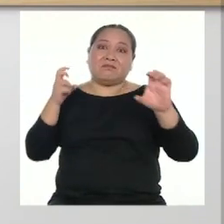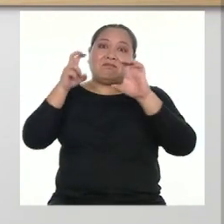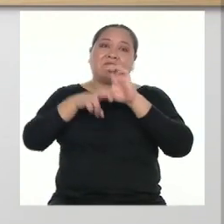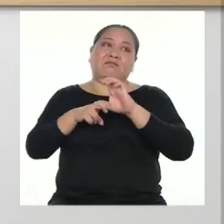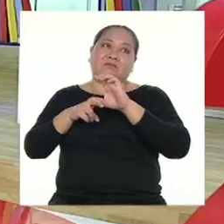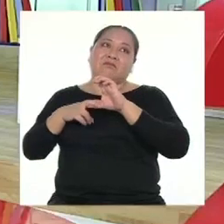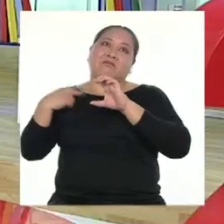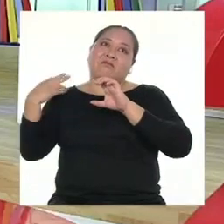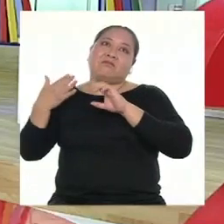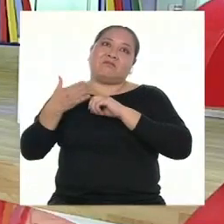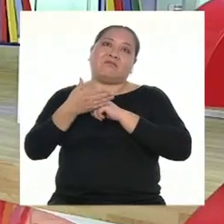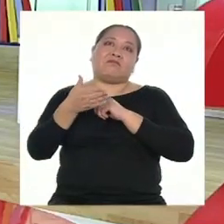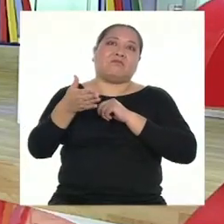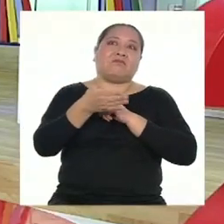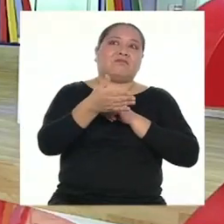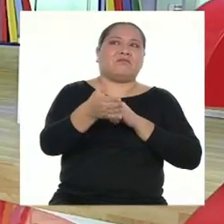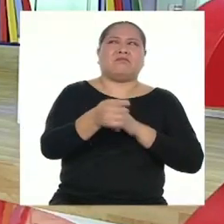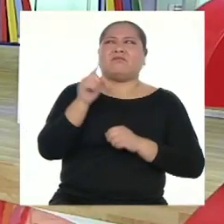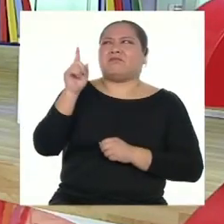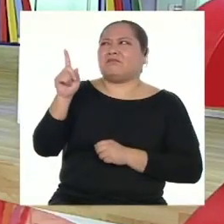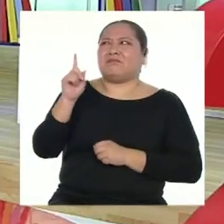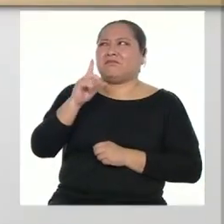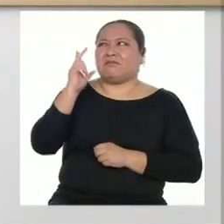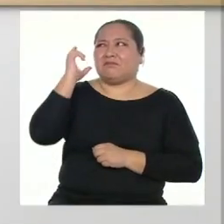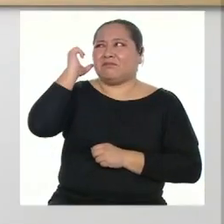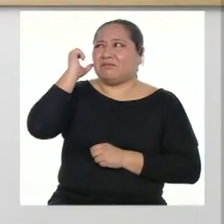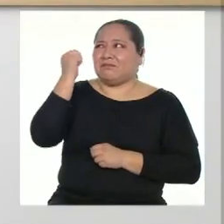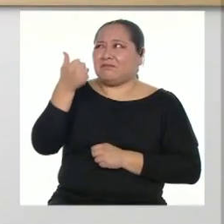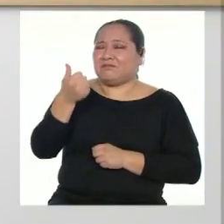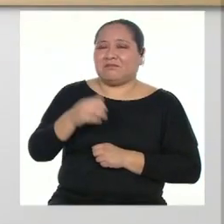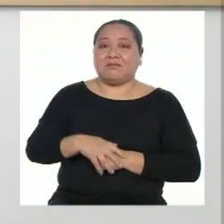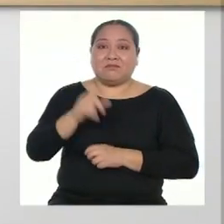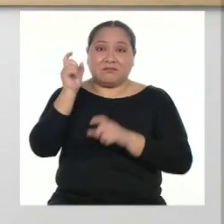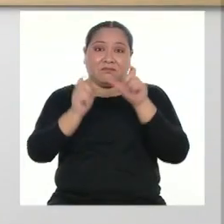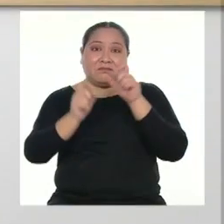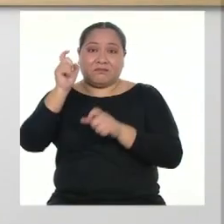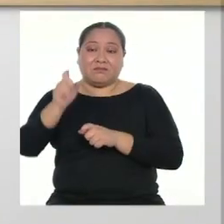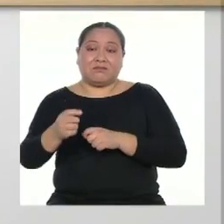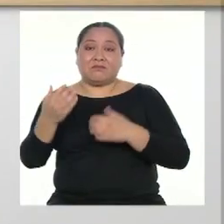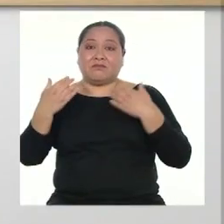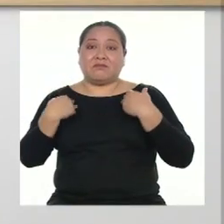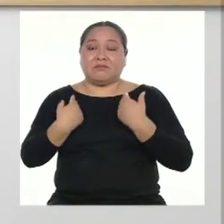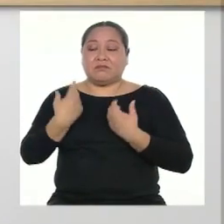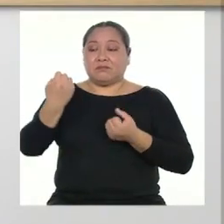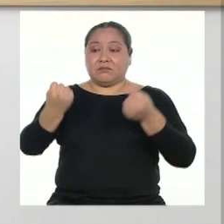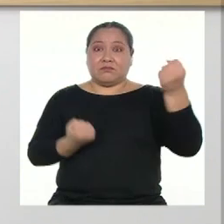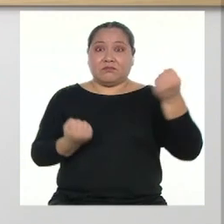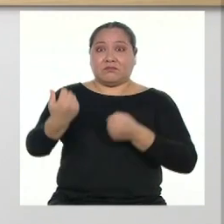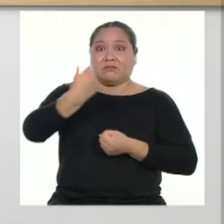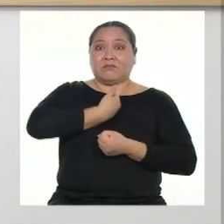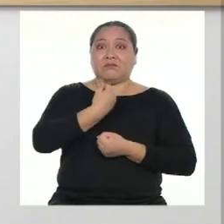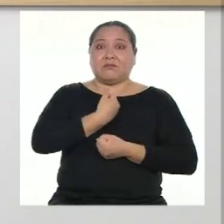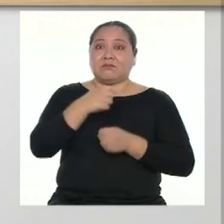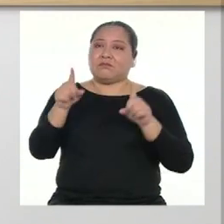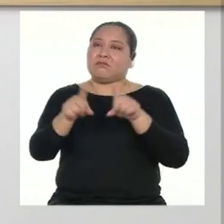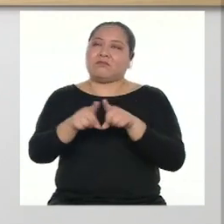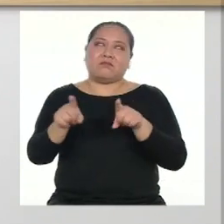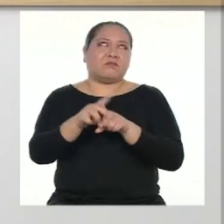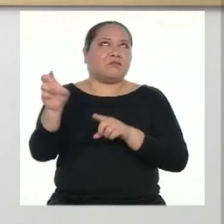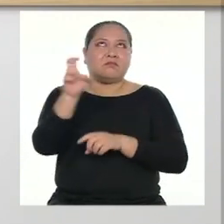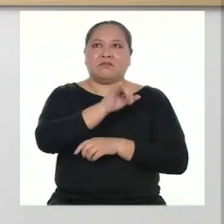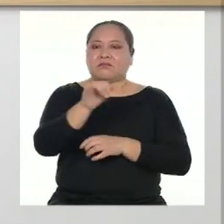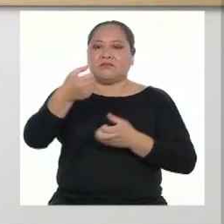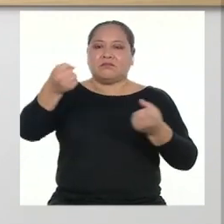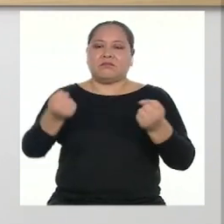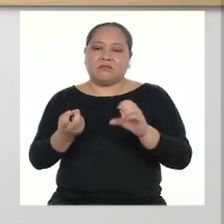destinos habituales. Eso nos suena muy bien que digamos. Las personas que tienen un transporte propio también sufren del mismo